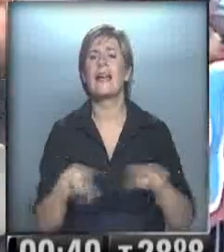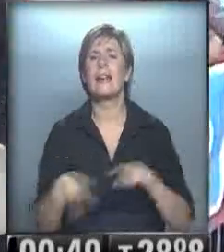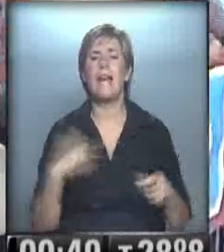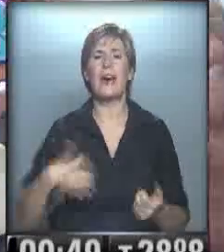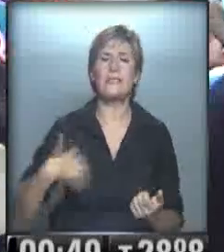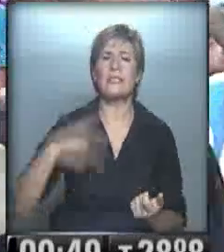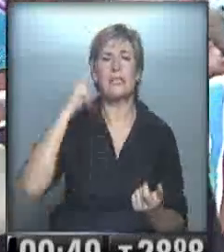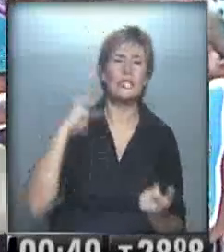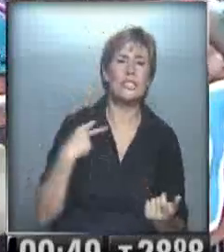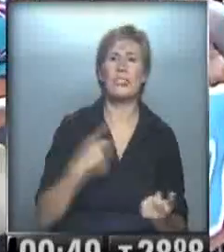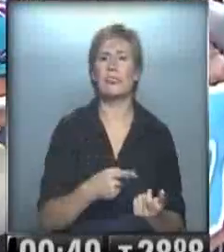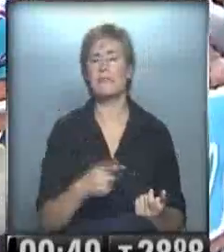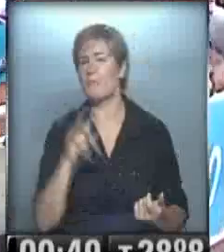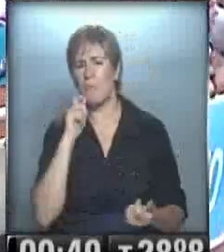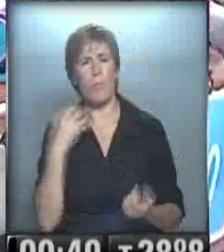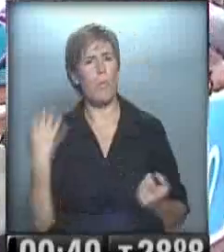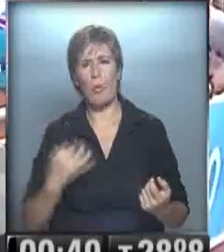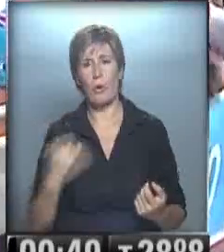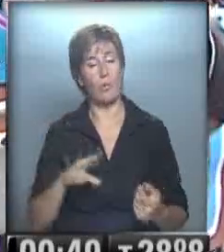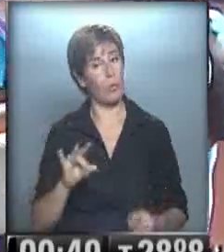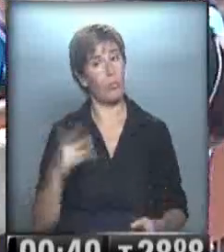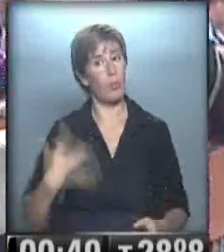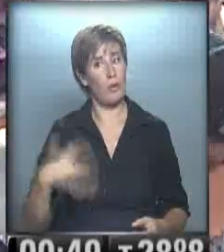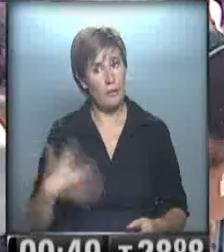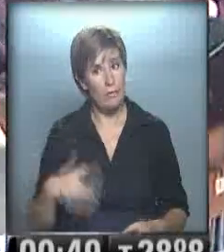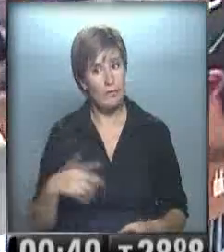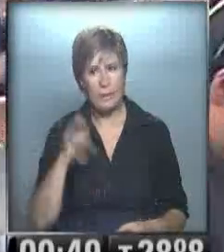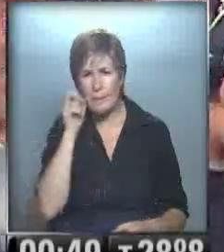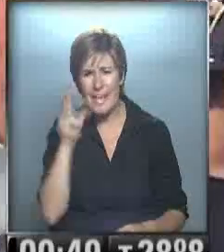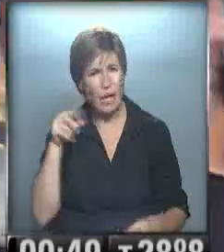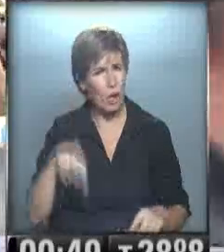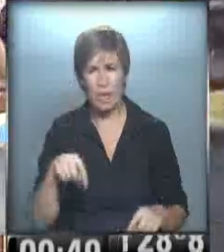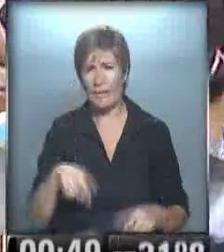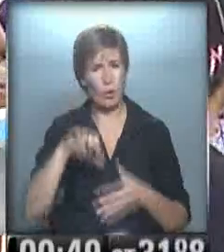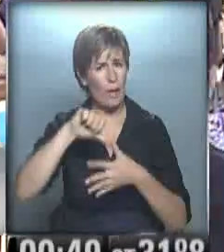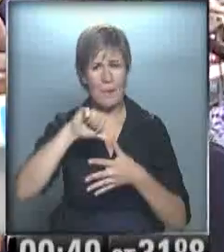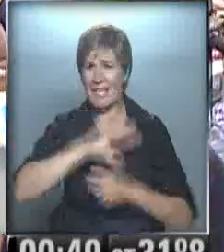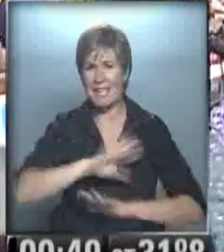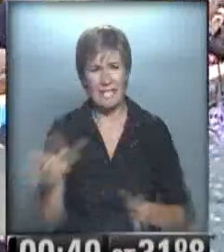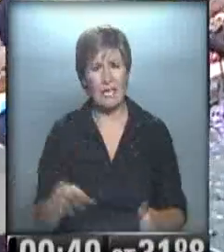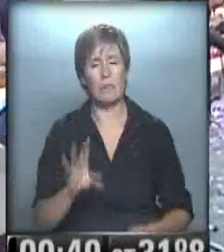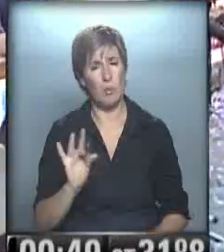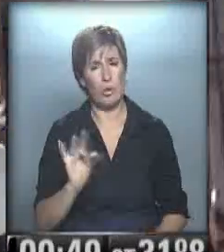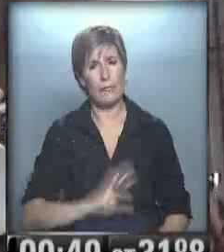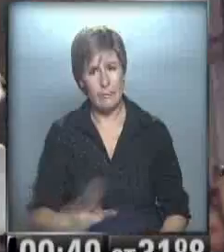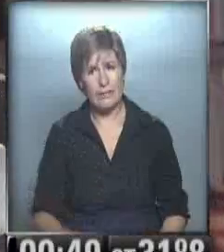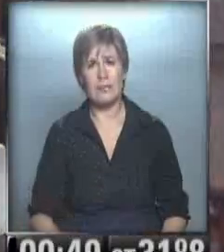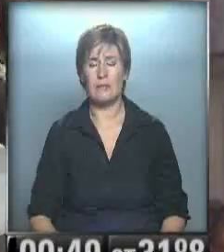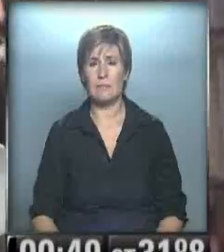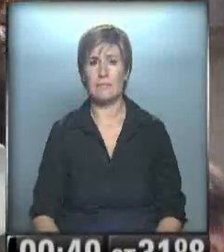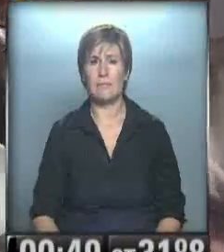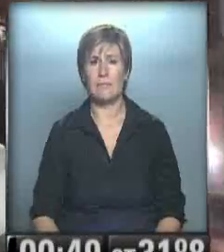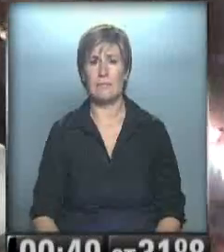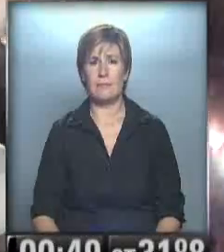Chile? No, todo, ha sido muy duro, un Dakar el más duro que hemos corrido en Sudamérica, o sea que ha sido difícil, un Dakar muy difícil.